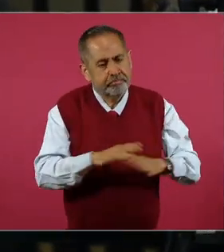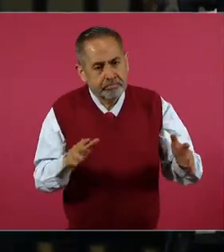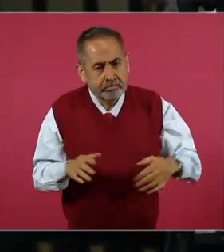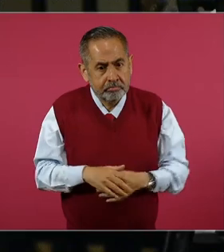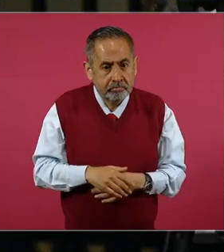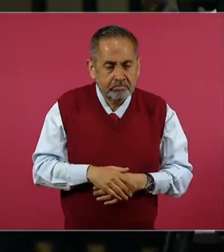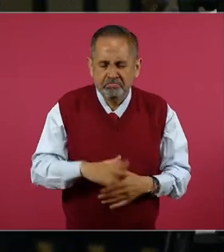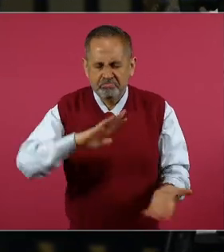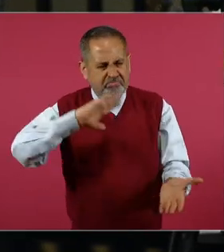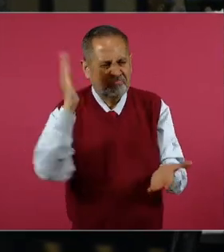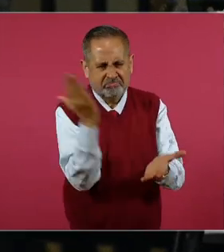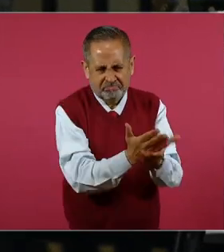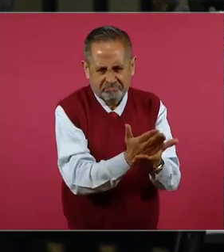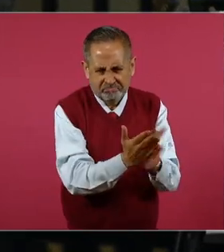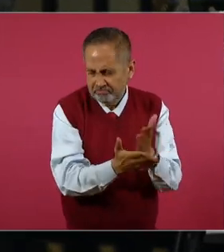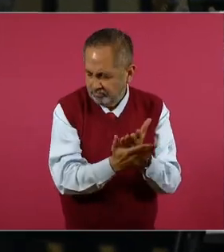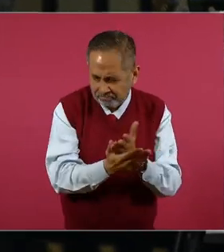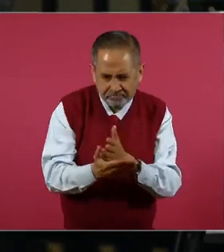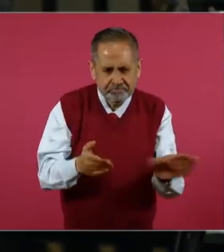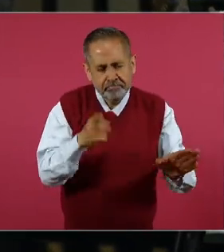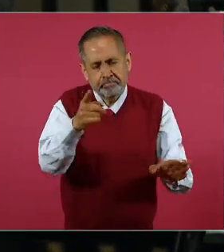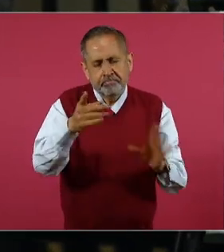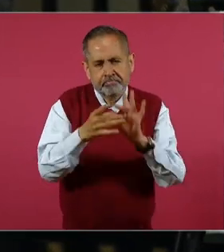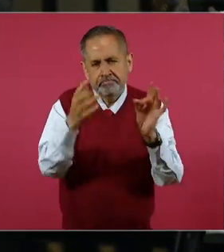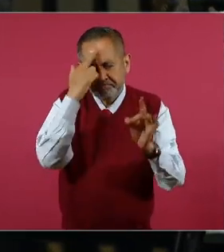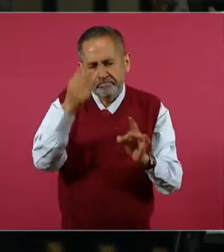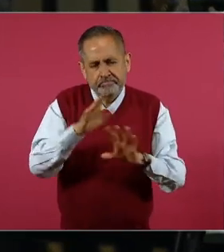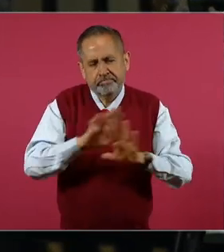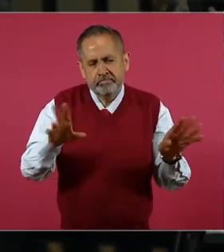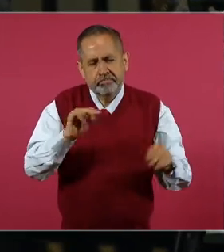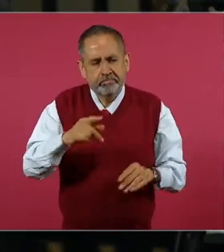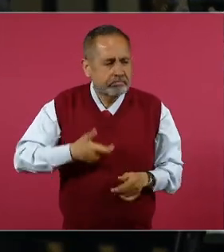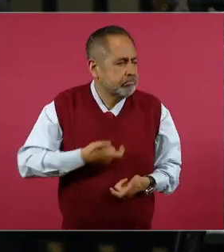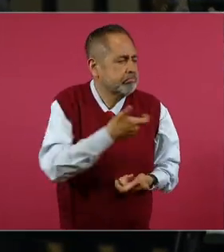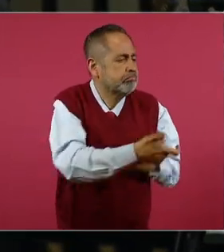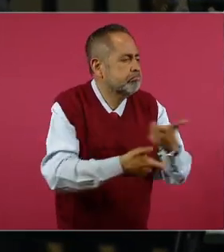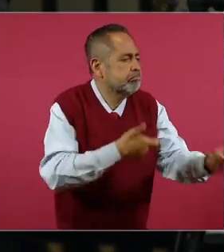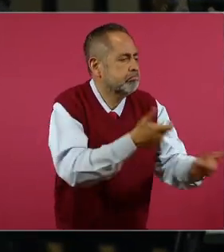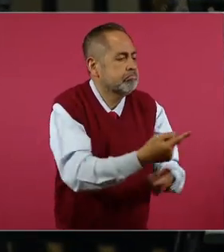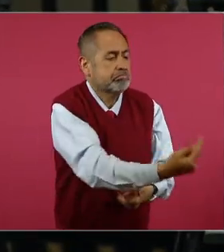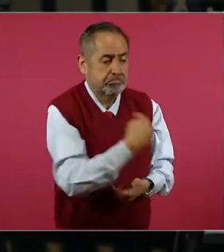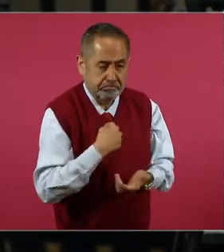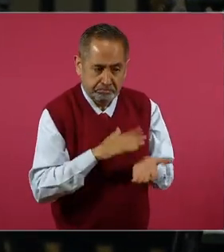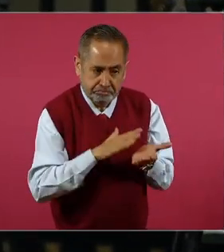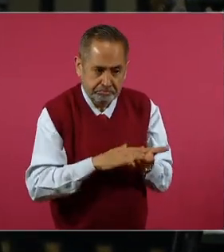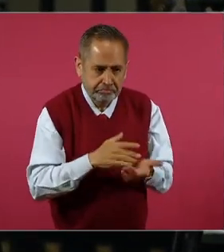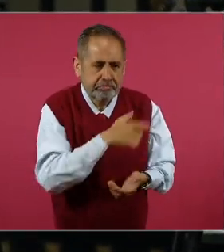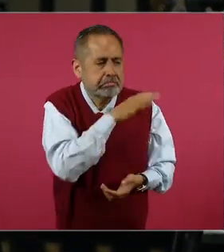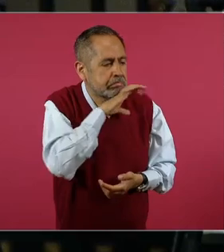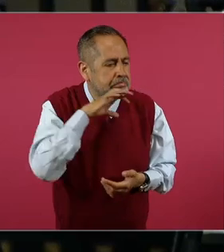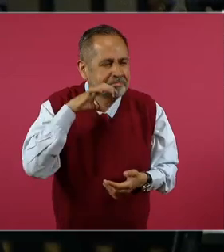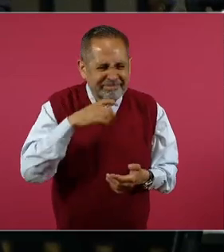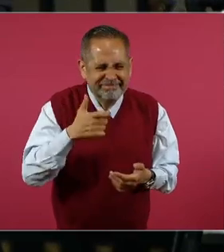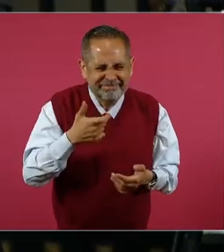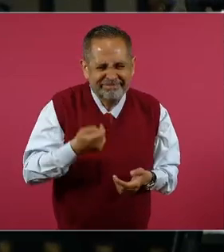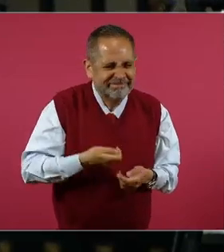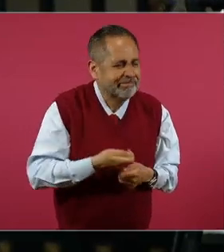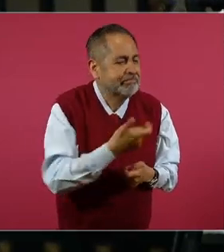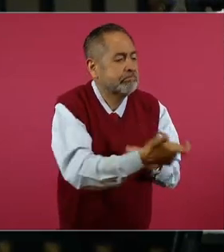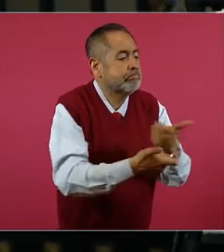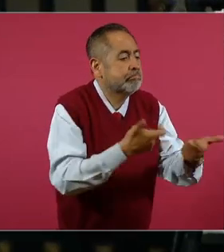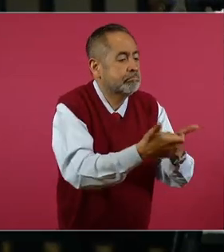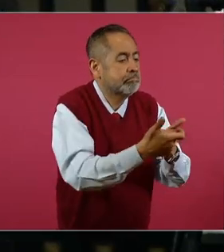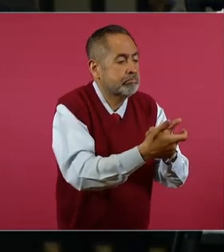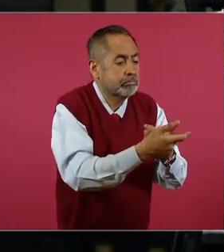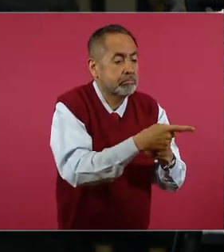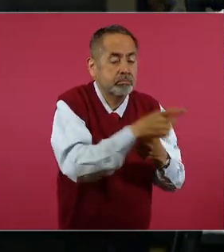un machetazo a esa publicidad oficial, a ese chayote vestido